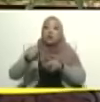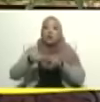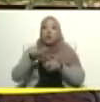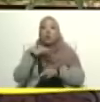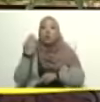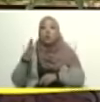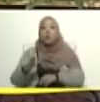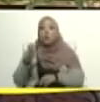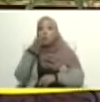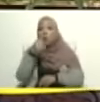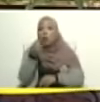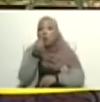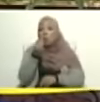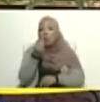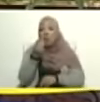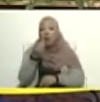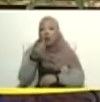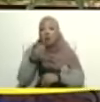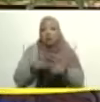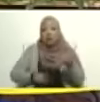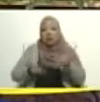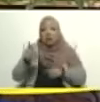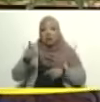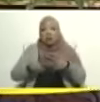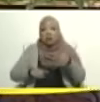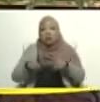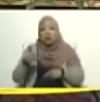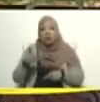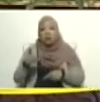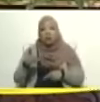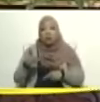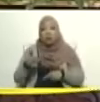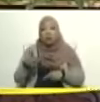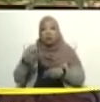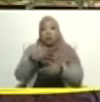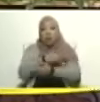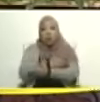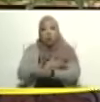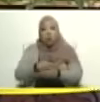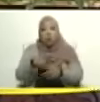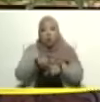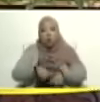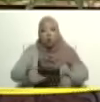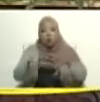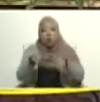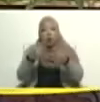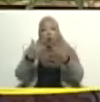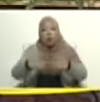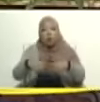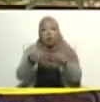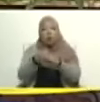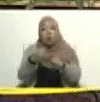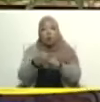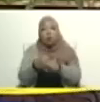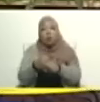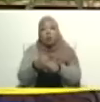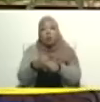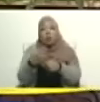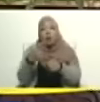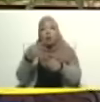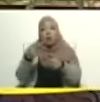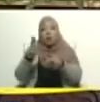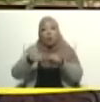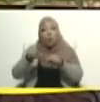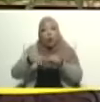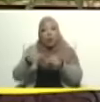de desnutrición. En el lugar de más riqueza del país, la mina de carbón más grande